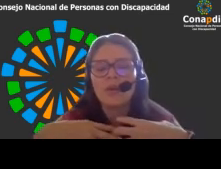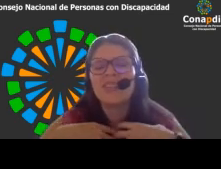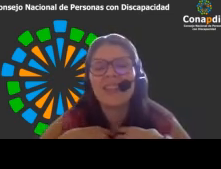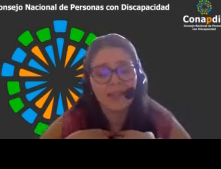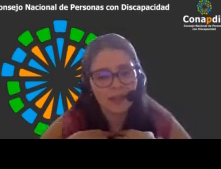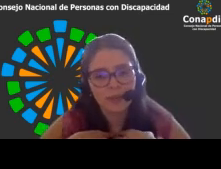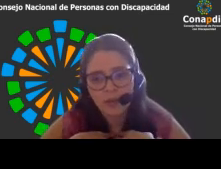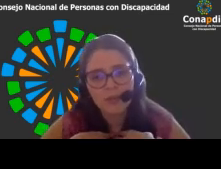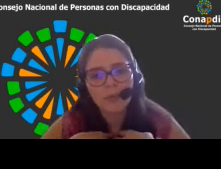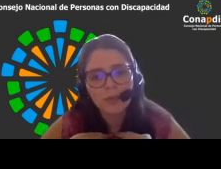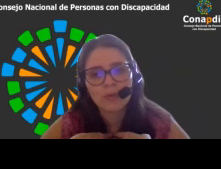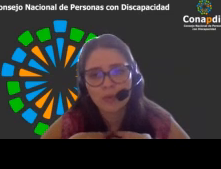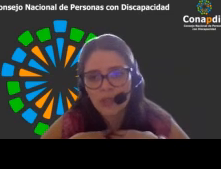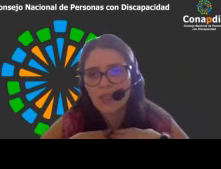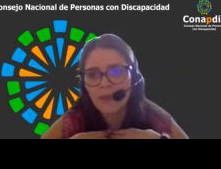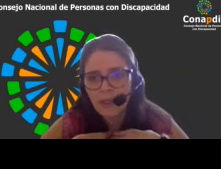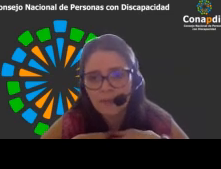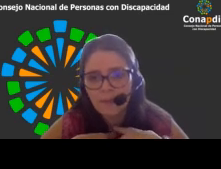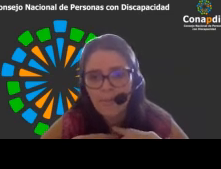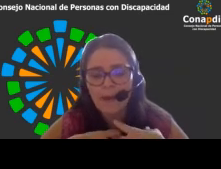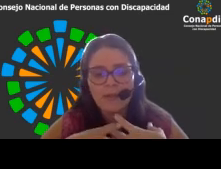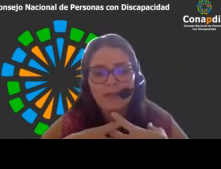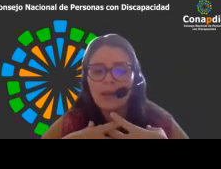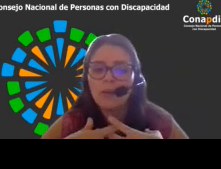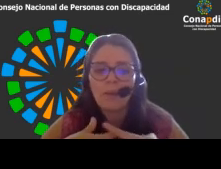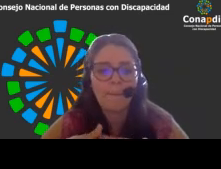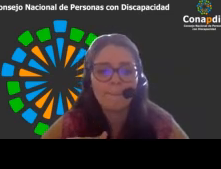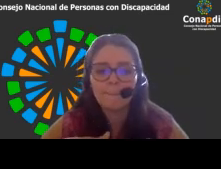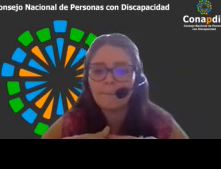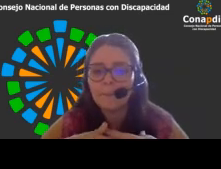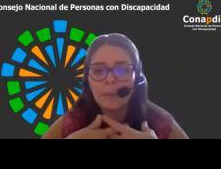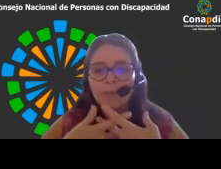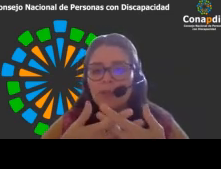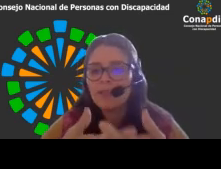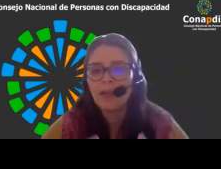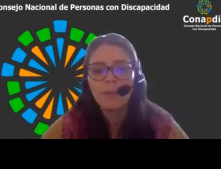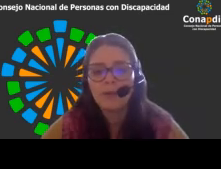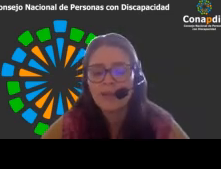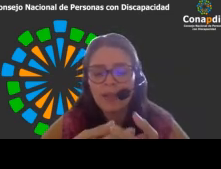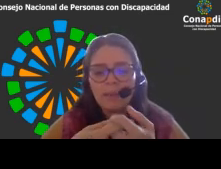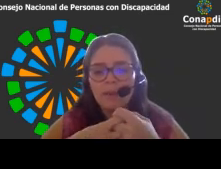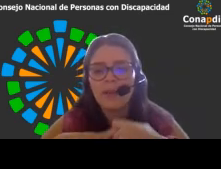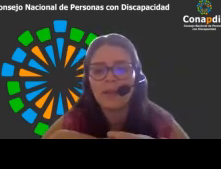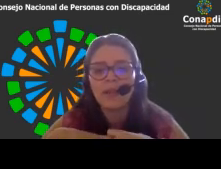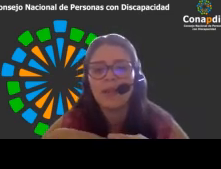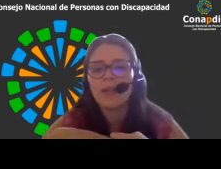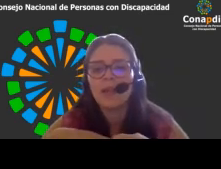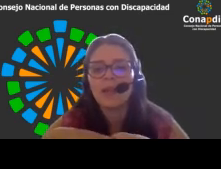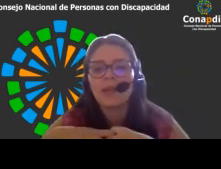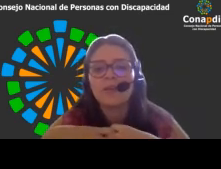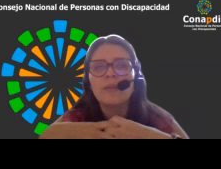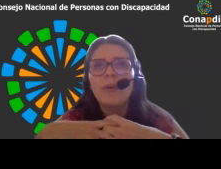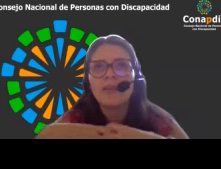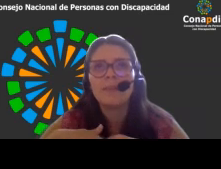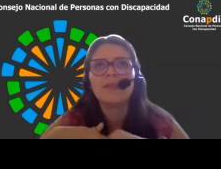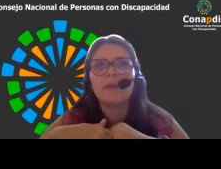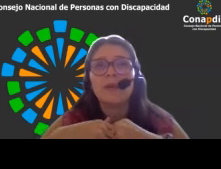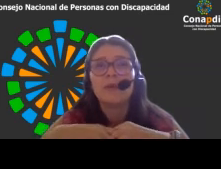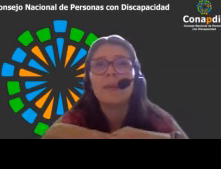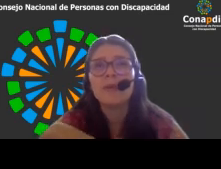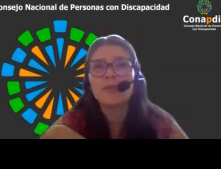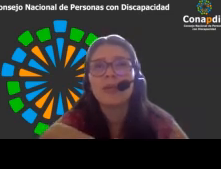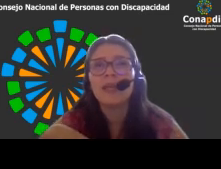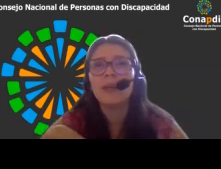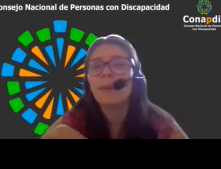colores que hasta nosotros mismos nos cueste ver a veces hay publicidad publicidad verdad que usted